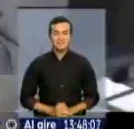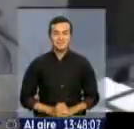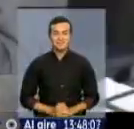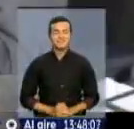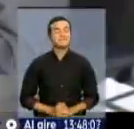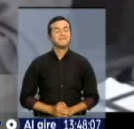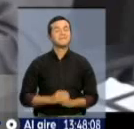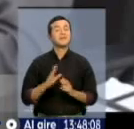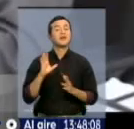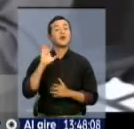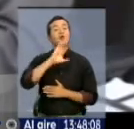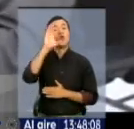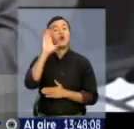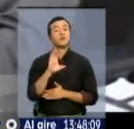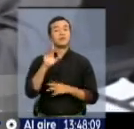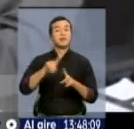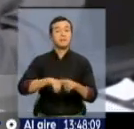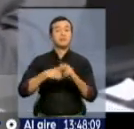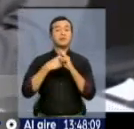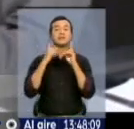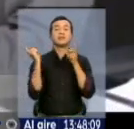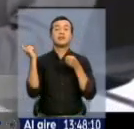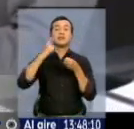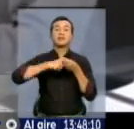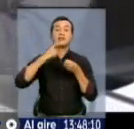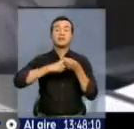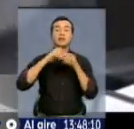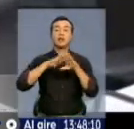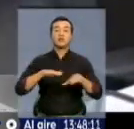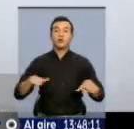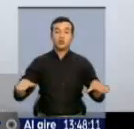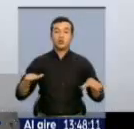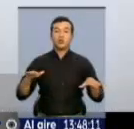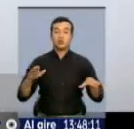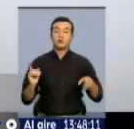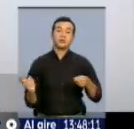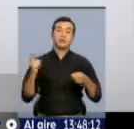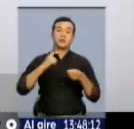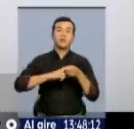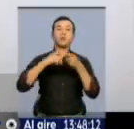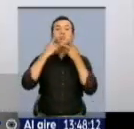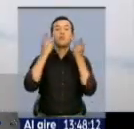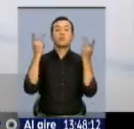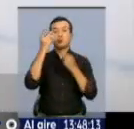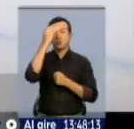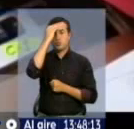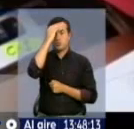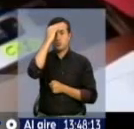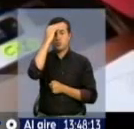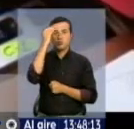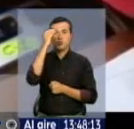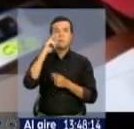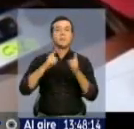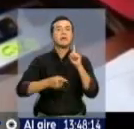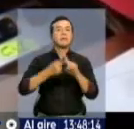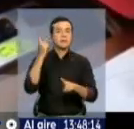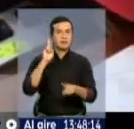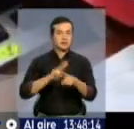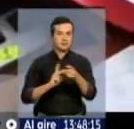El régimen Costa inicia la fase de inscripción para estudiantes que ingresan al sistema público de educación por primera